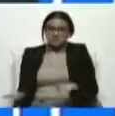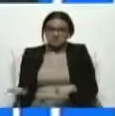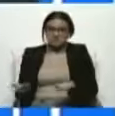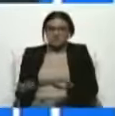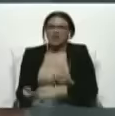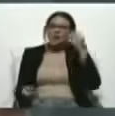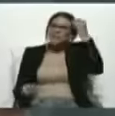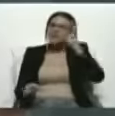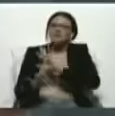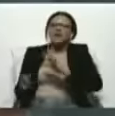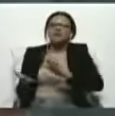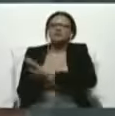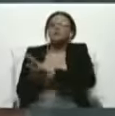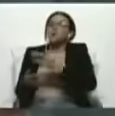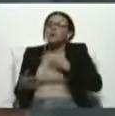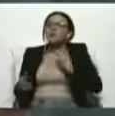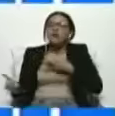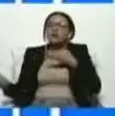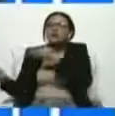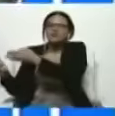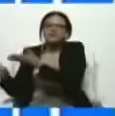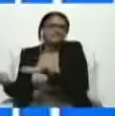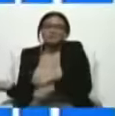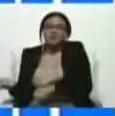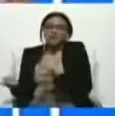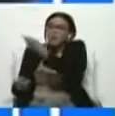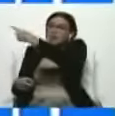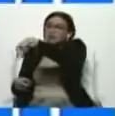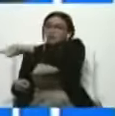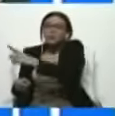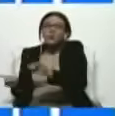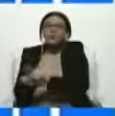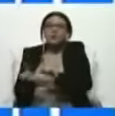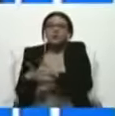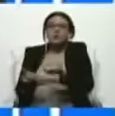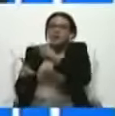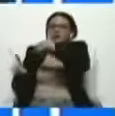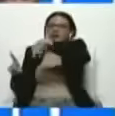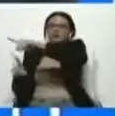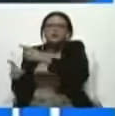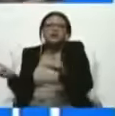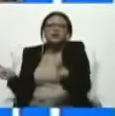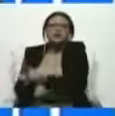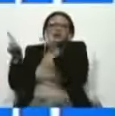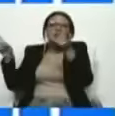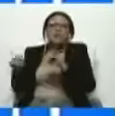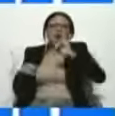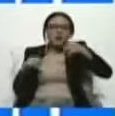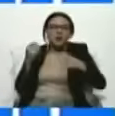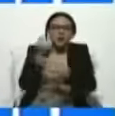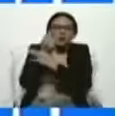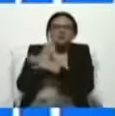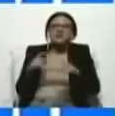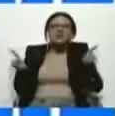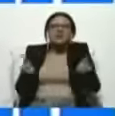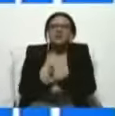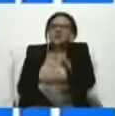contrasentido decirlo. Sacándolo, pues, expeliéndolo, votándolo como la piltrafa que